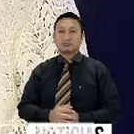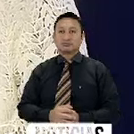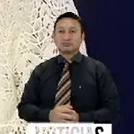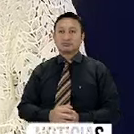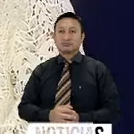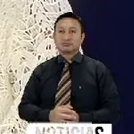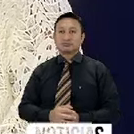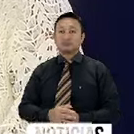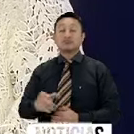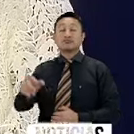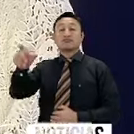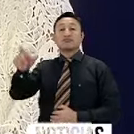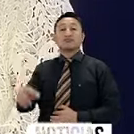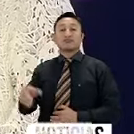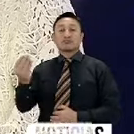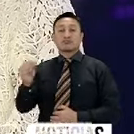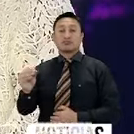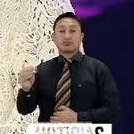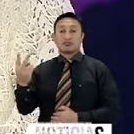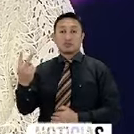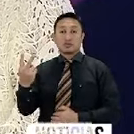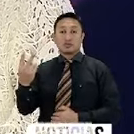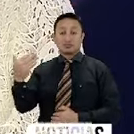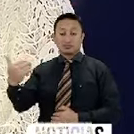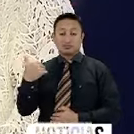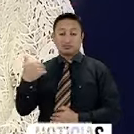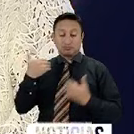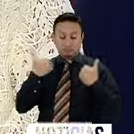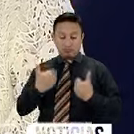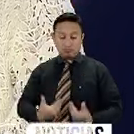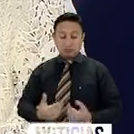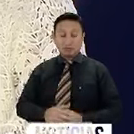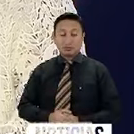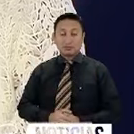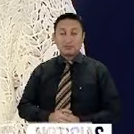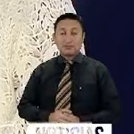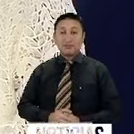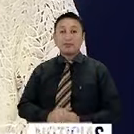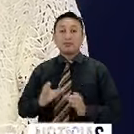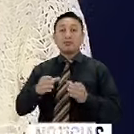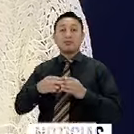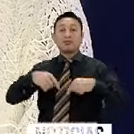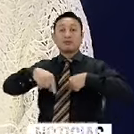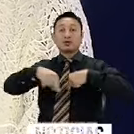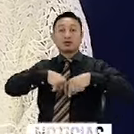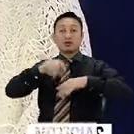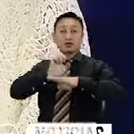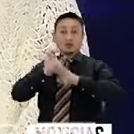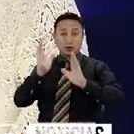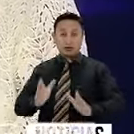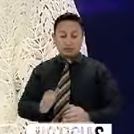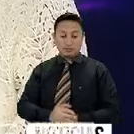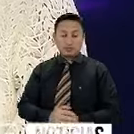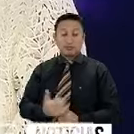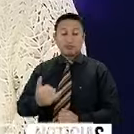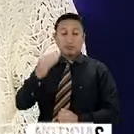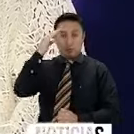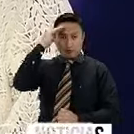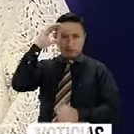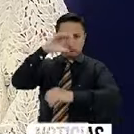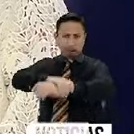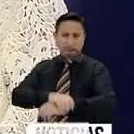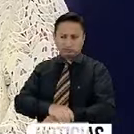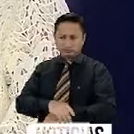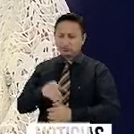Un sujeto y un menor de edad que portaban uniformes de agentes de la Comisión de Tránsito del Ecuador fueron detenidos por su